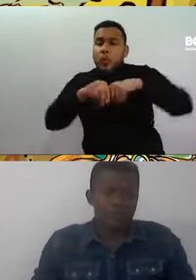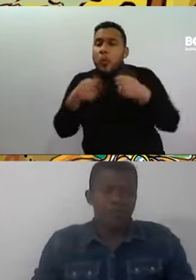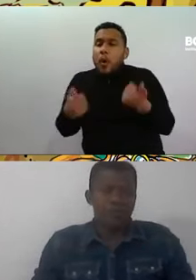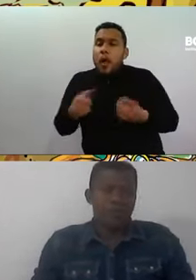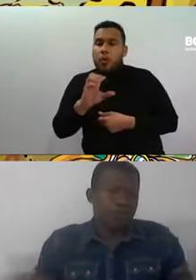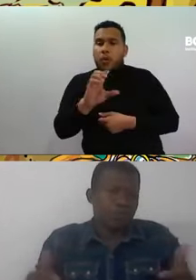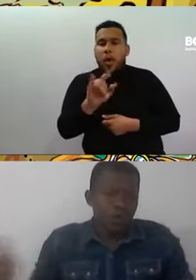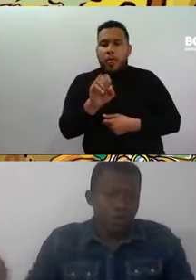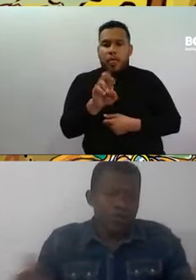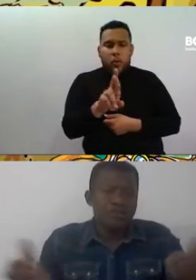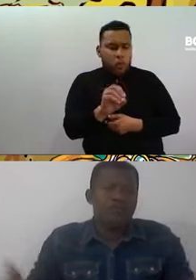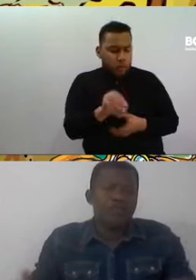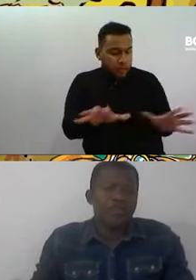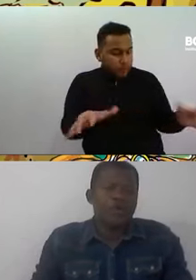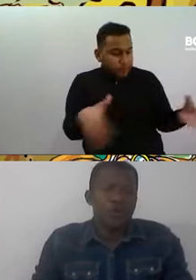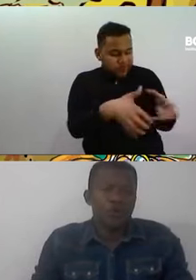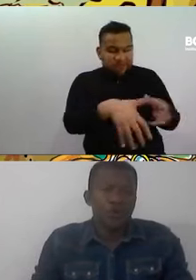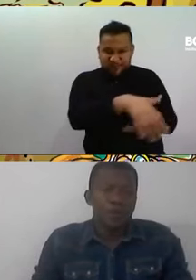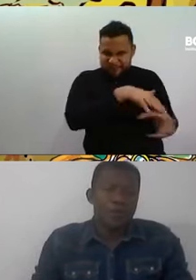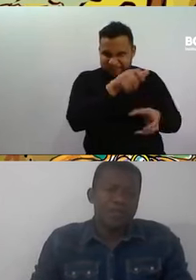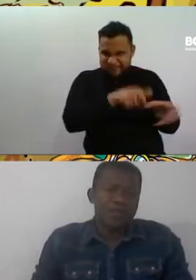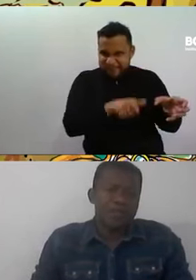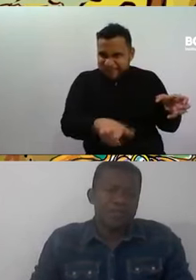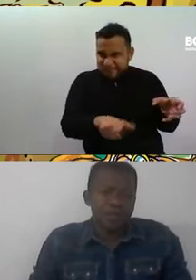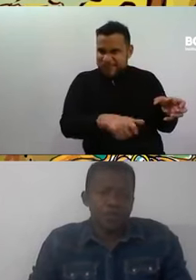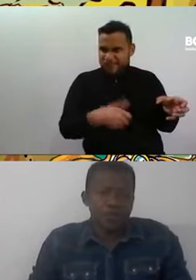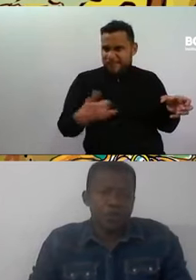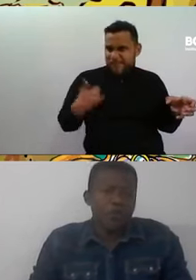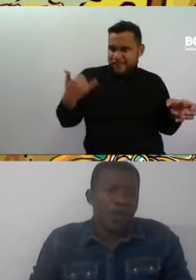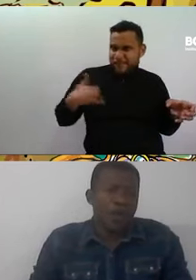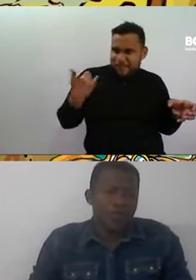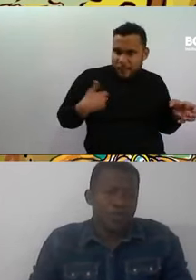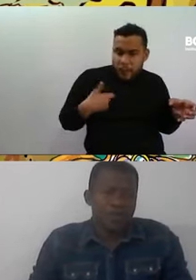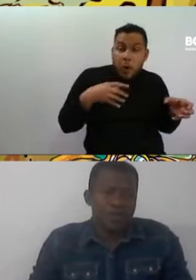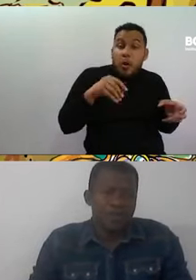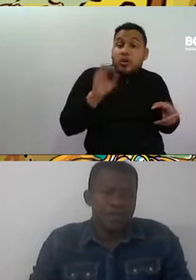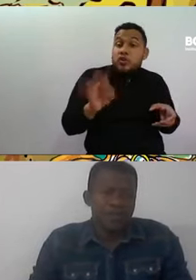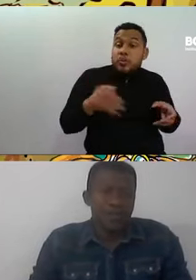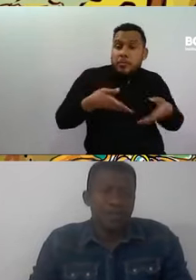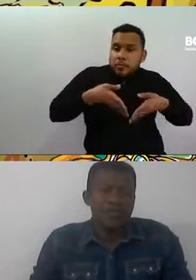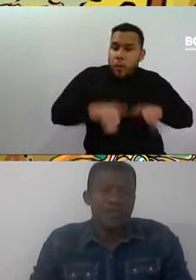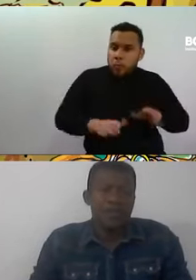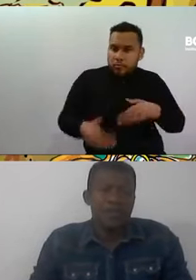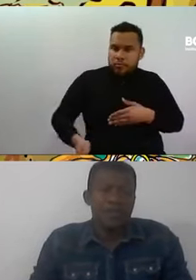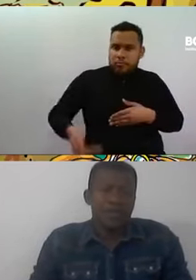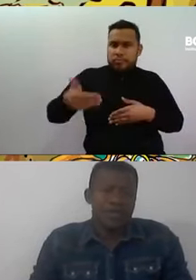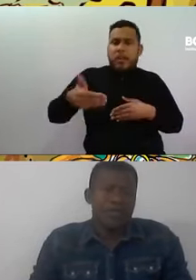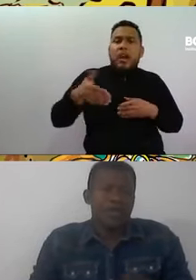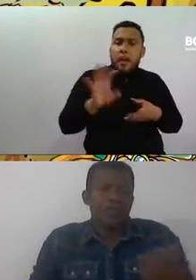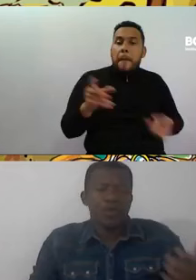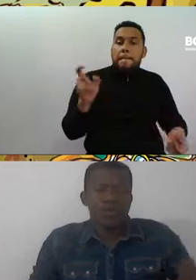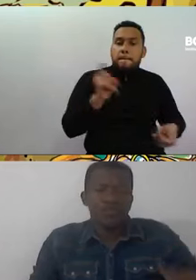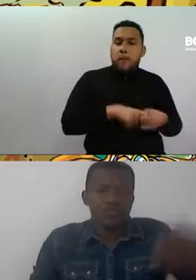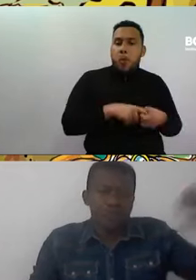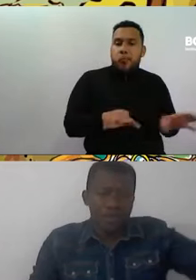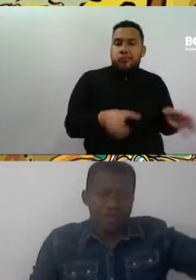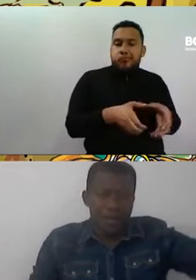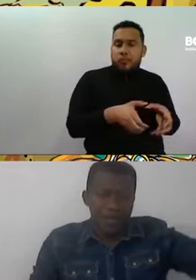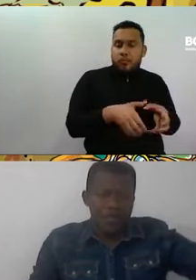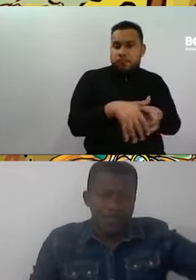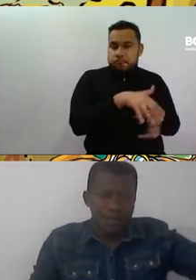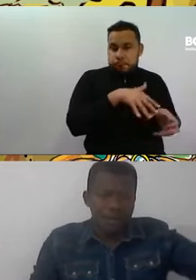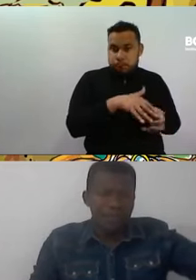cuadro, y todos desde chico pertenecemos a un cuadro, independientemente que hayamos nacido en